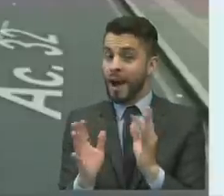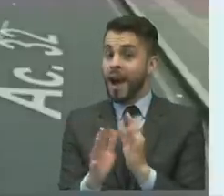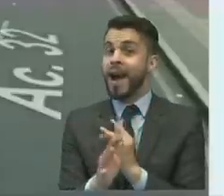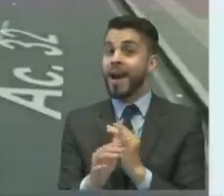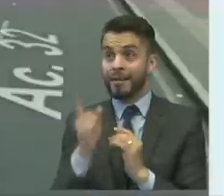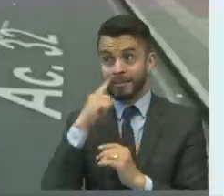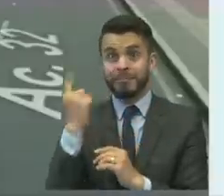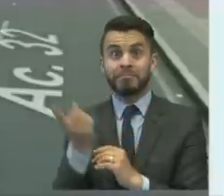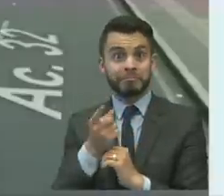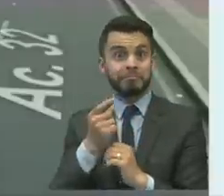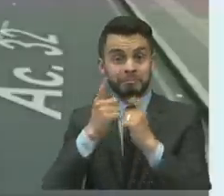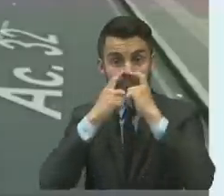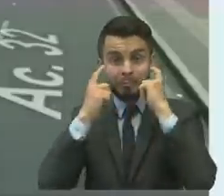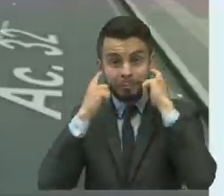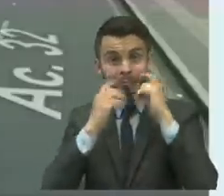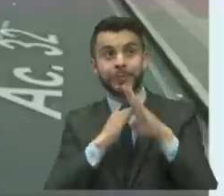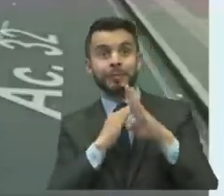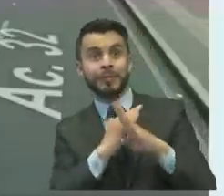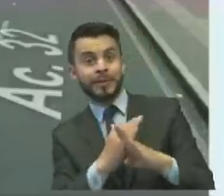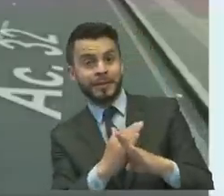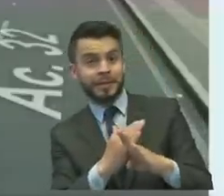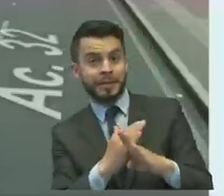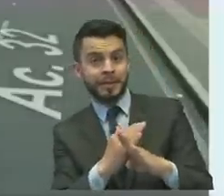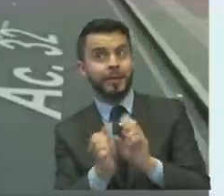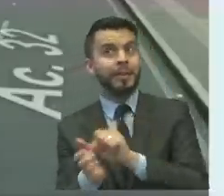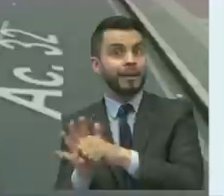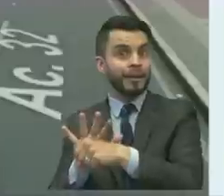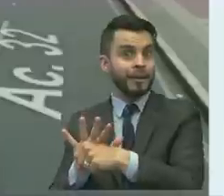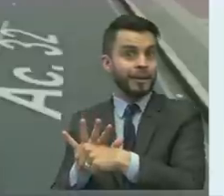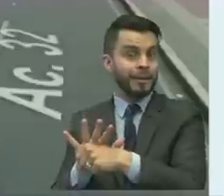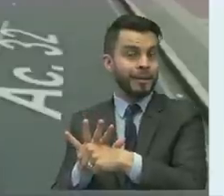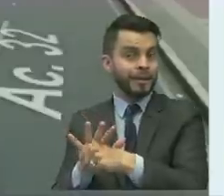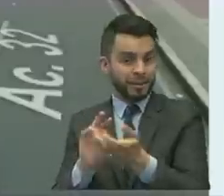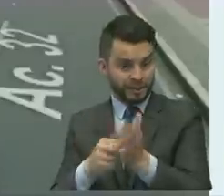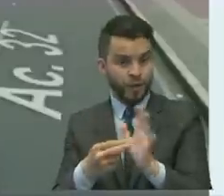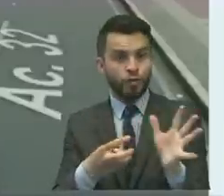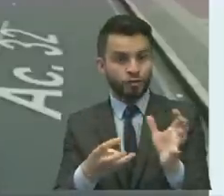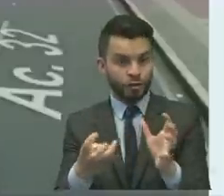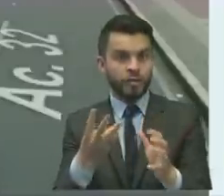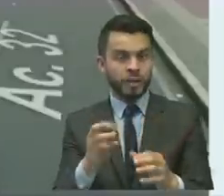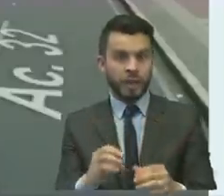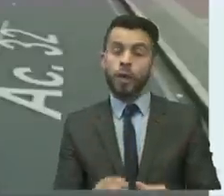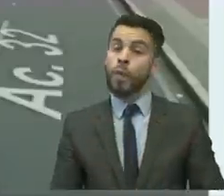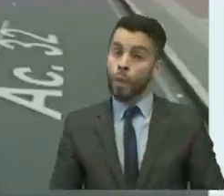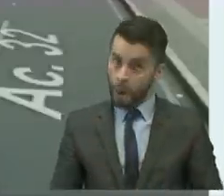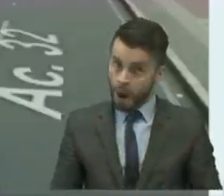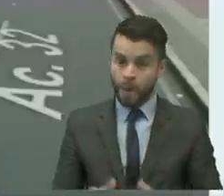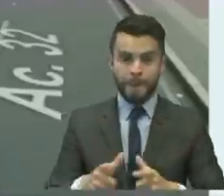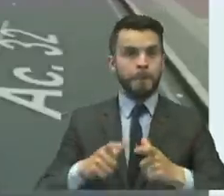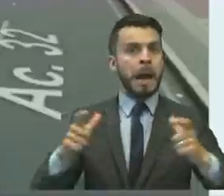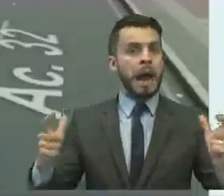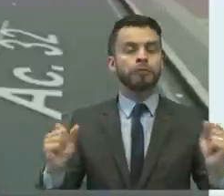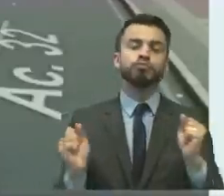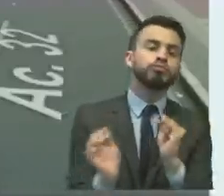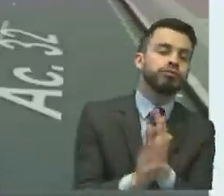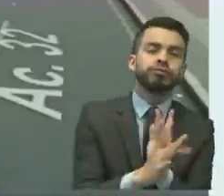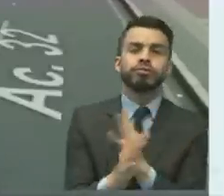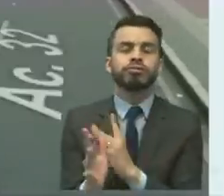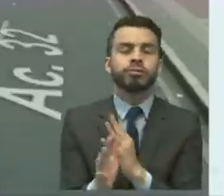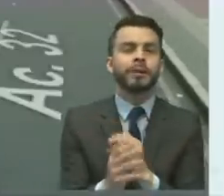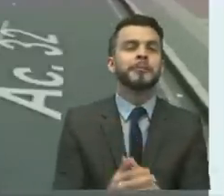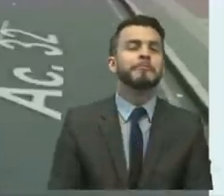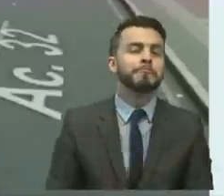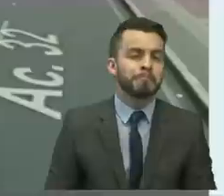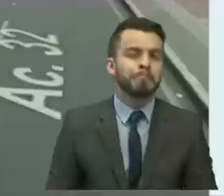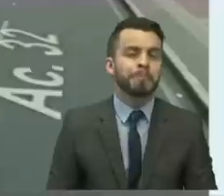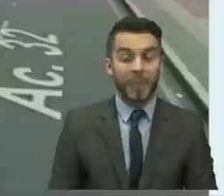y hay menos gente caminando por la calle que en los tiempos normales. Y es un número comparable al de otros grandes